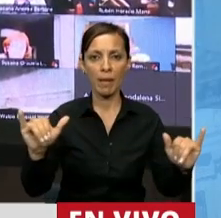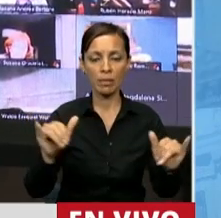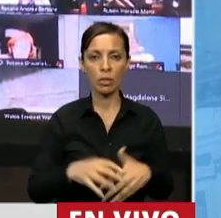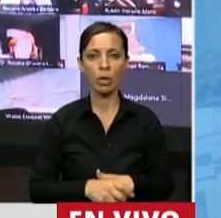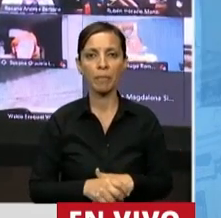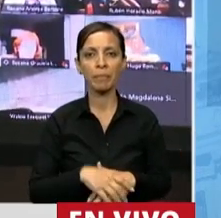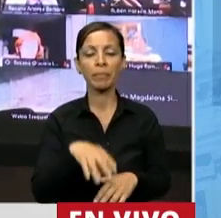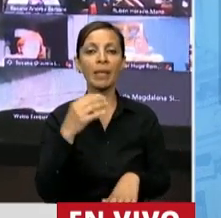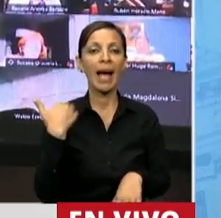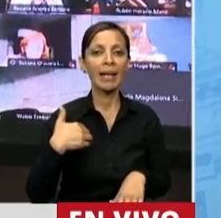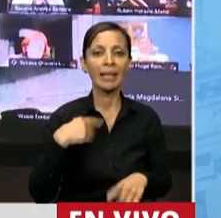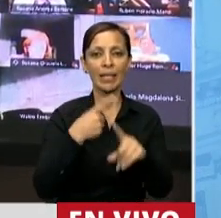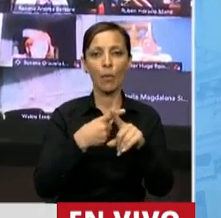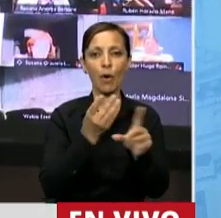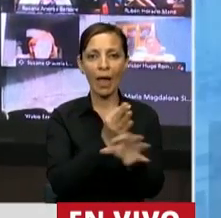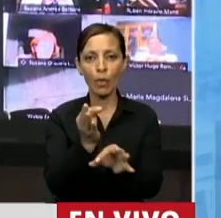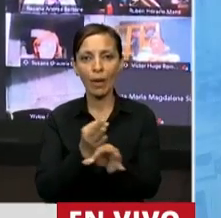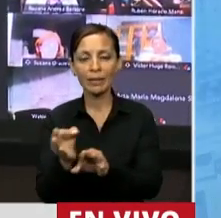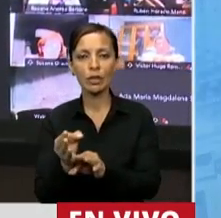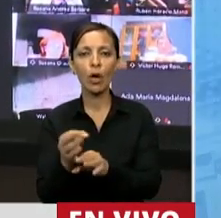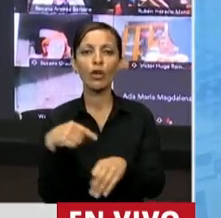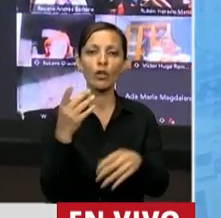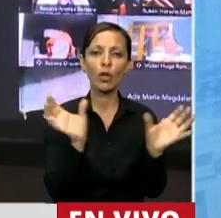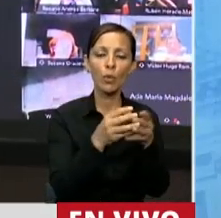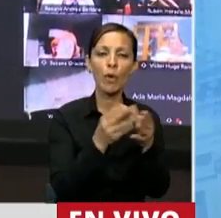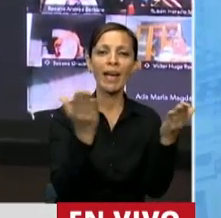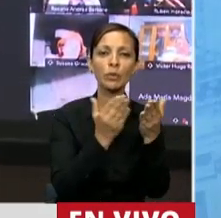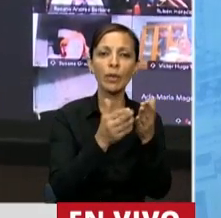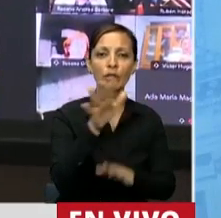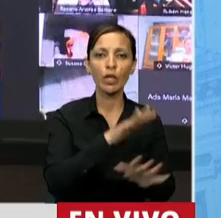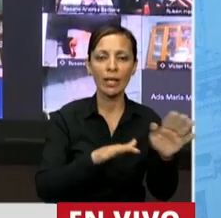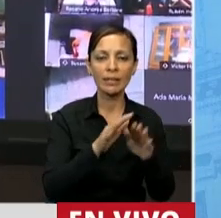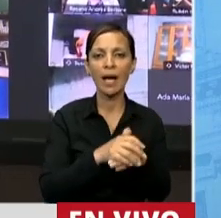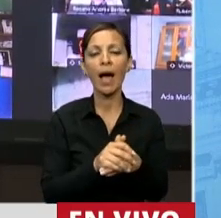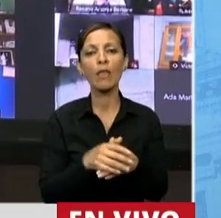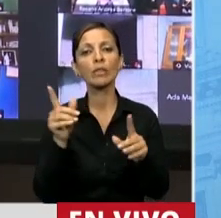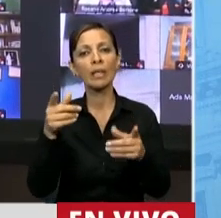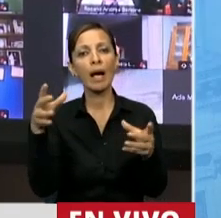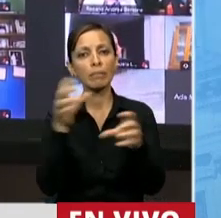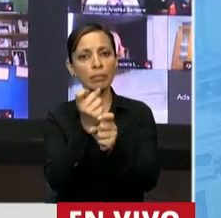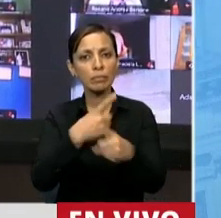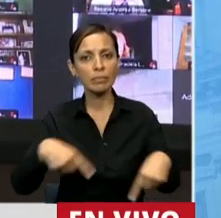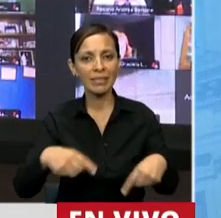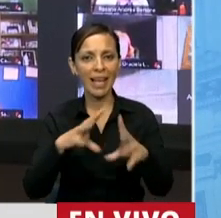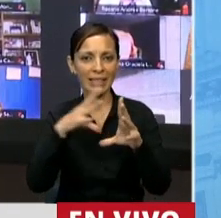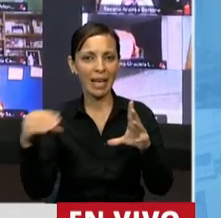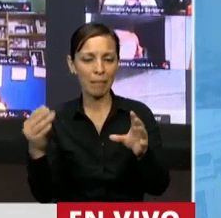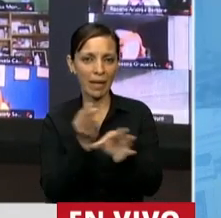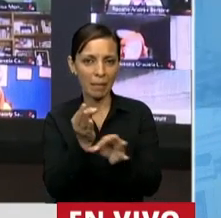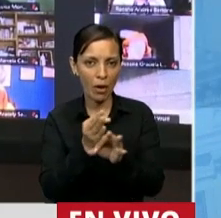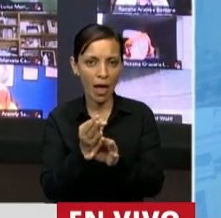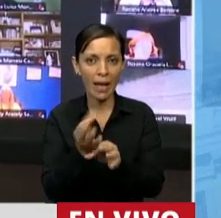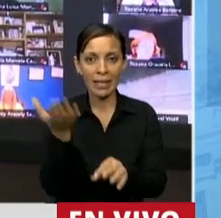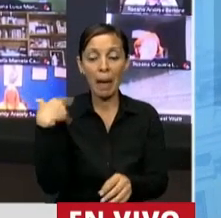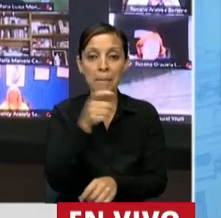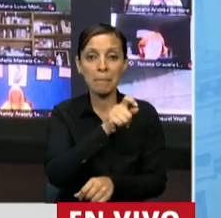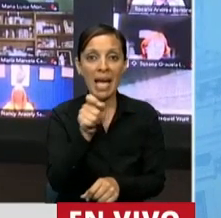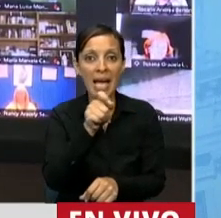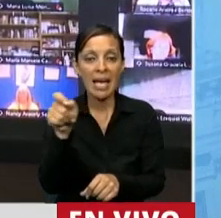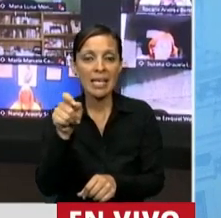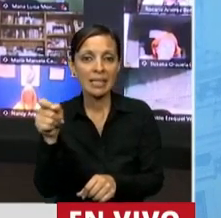disponible, Argentinos por la Educación, a estudiantes organizados, a las federaciones, a los transportistas escolares que hace meses nos